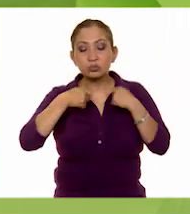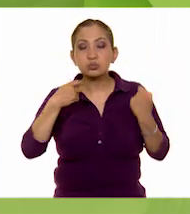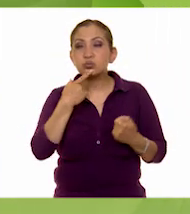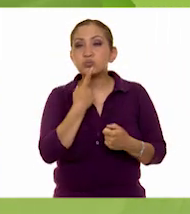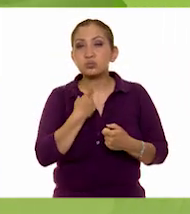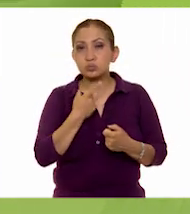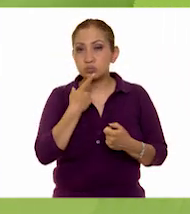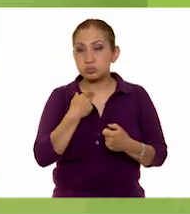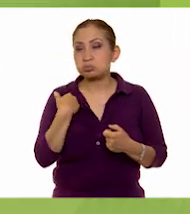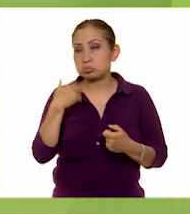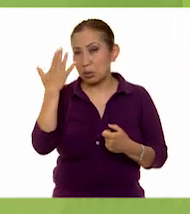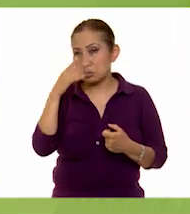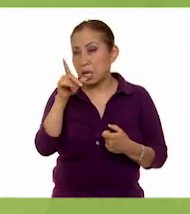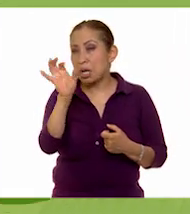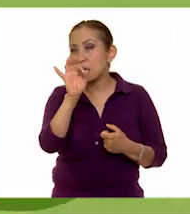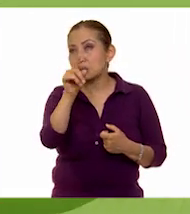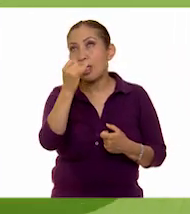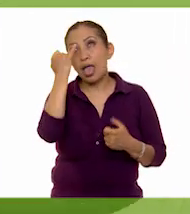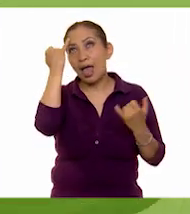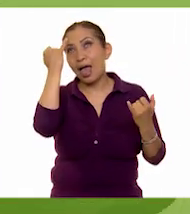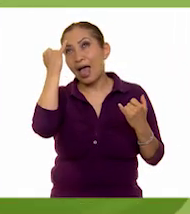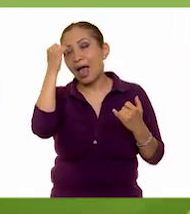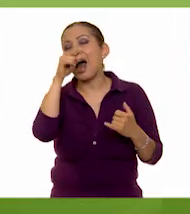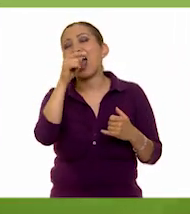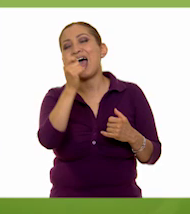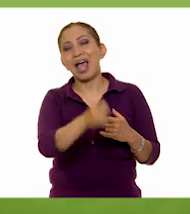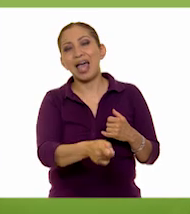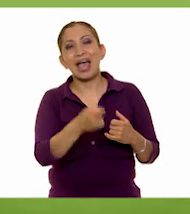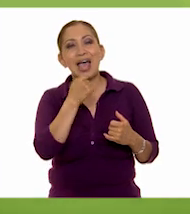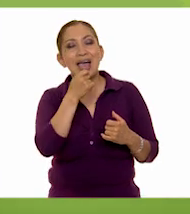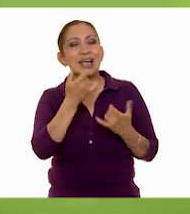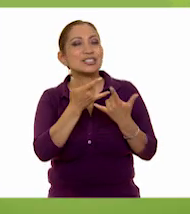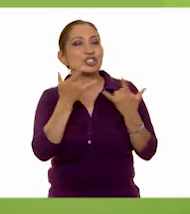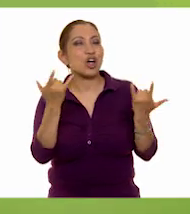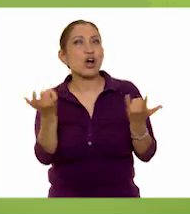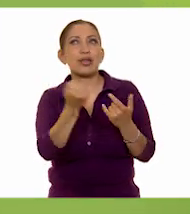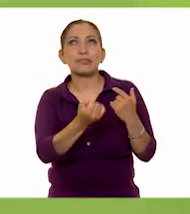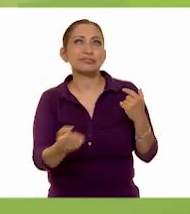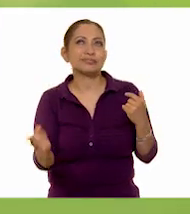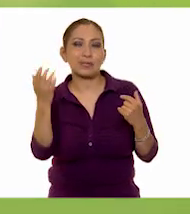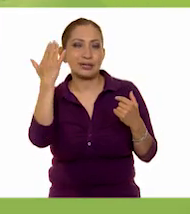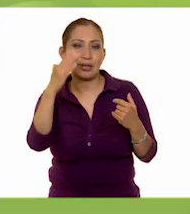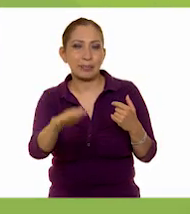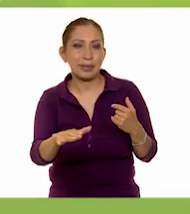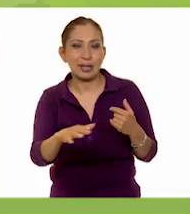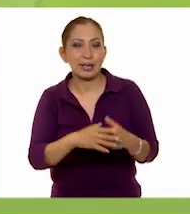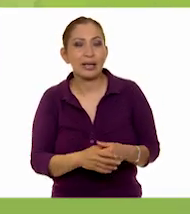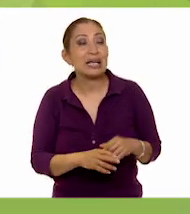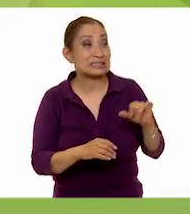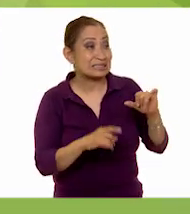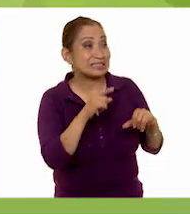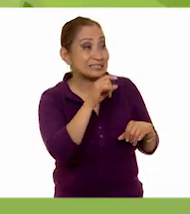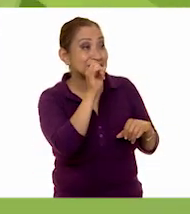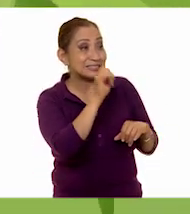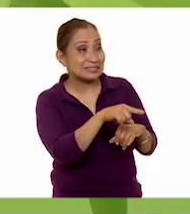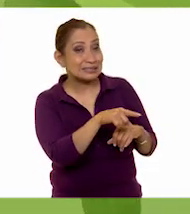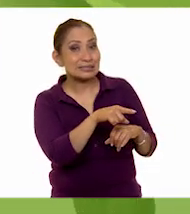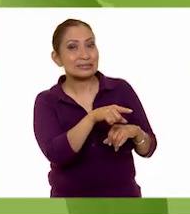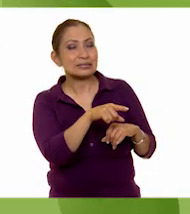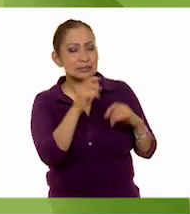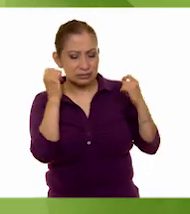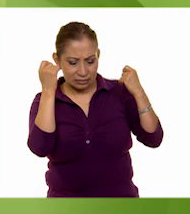Y pues yo sé que tal vez te imagines a la niña del cuento más famoso, ¿verdad? Sí, es ella, la de la